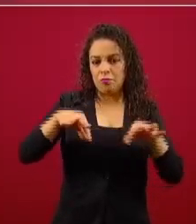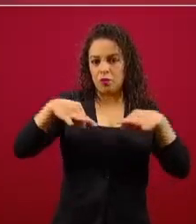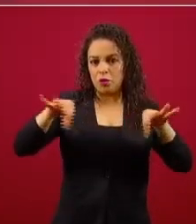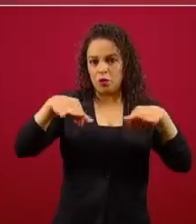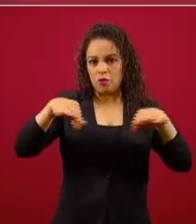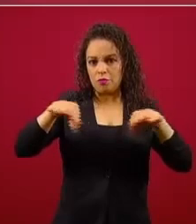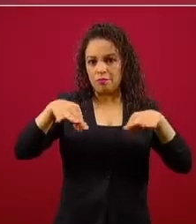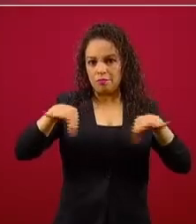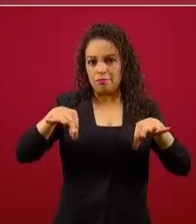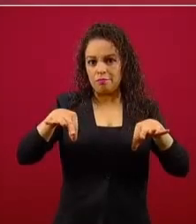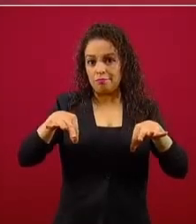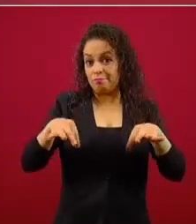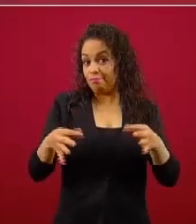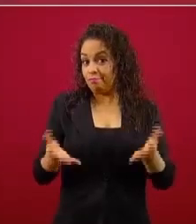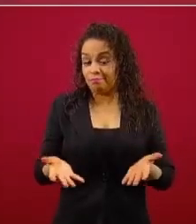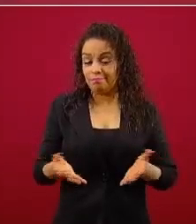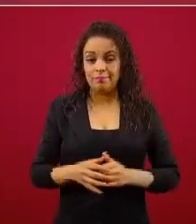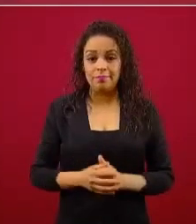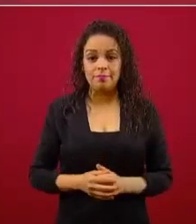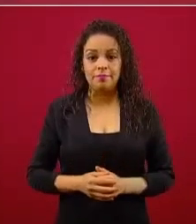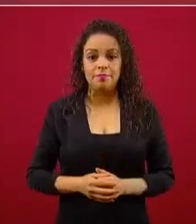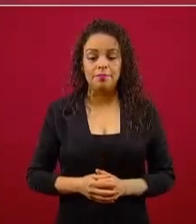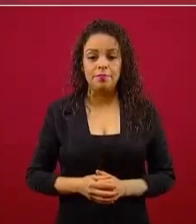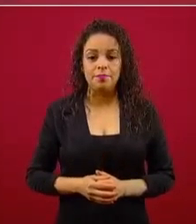pero no dura.